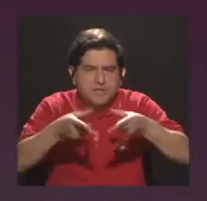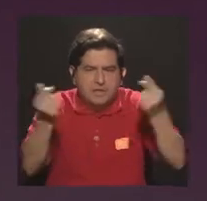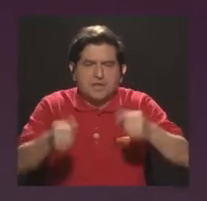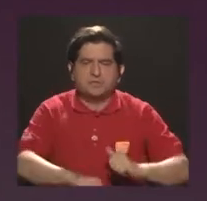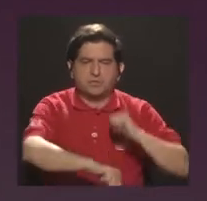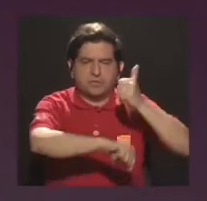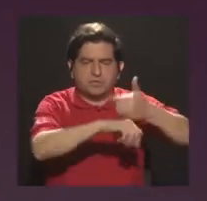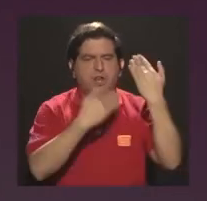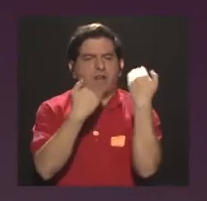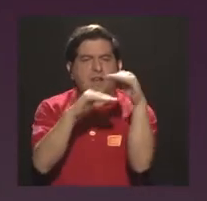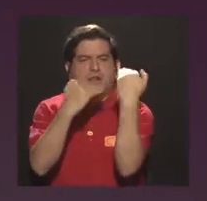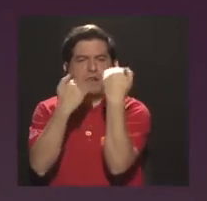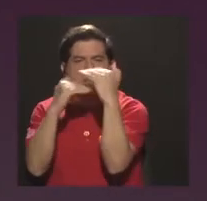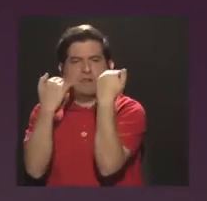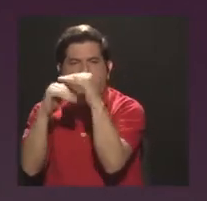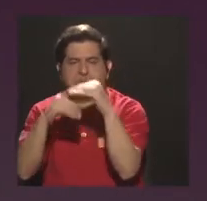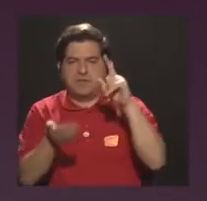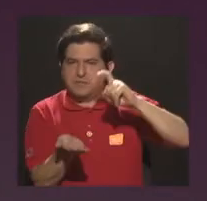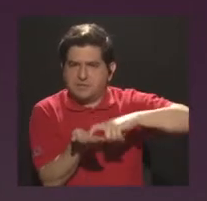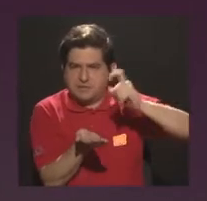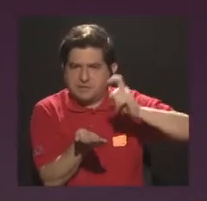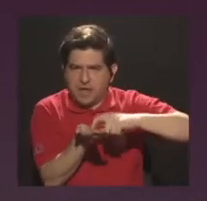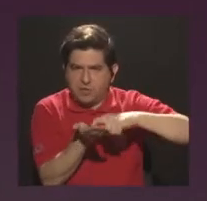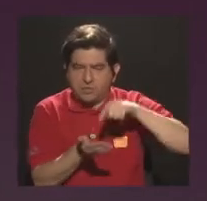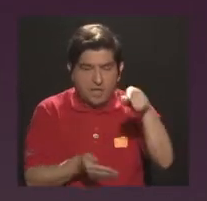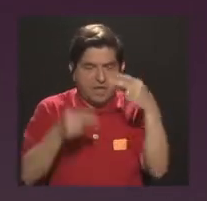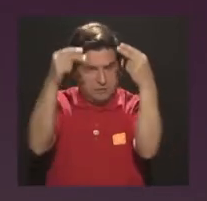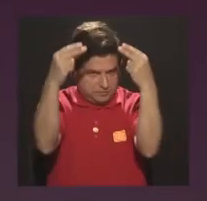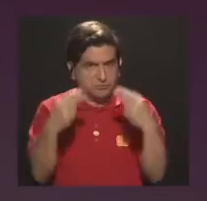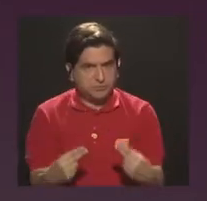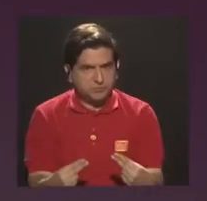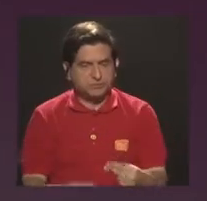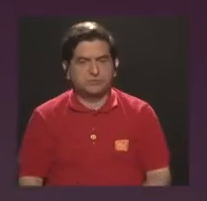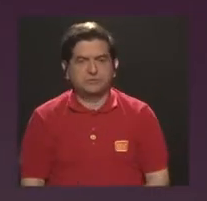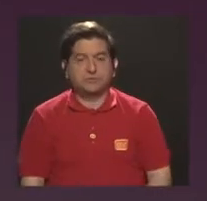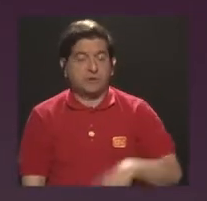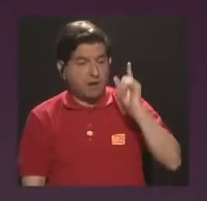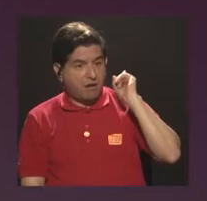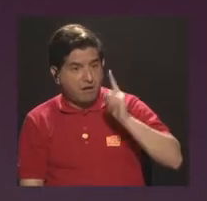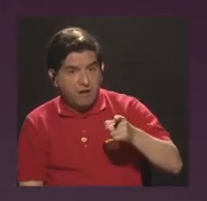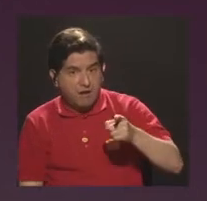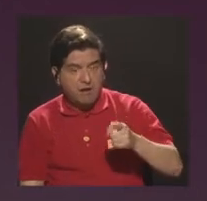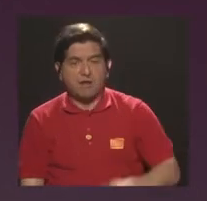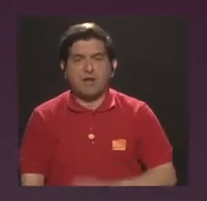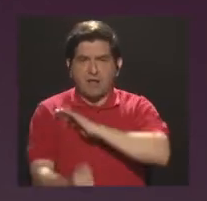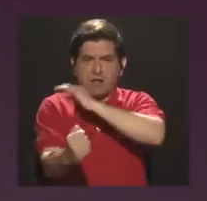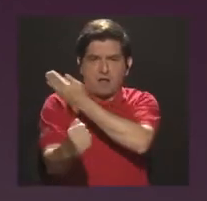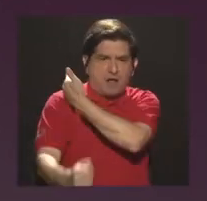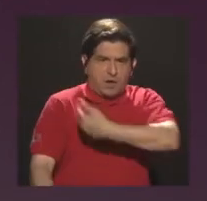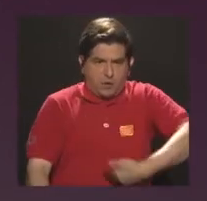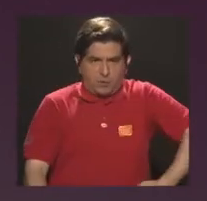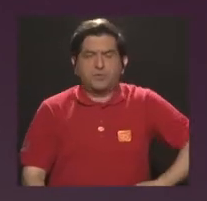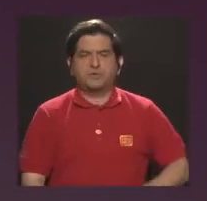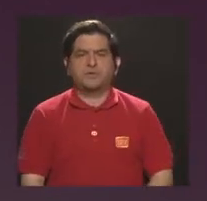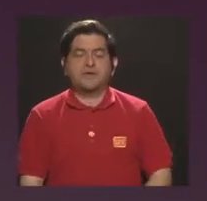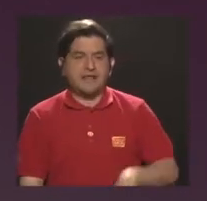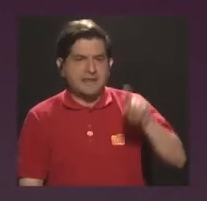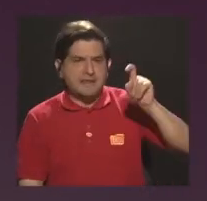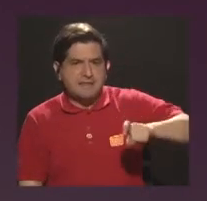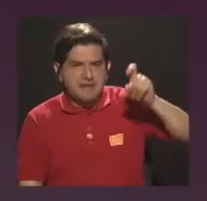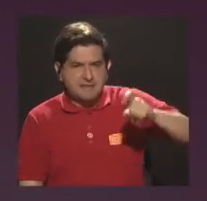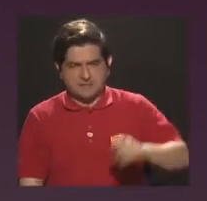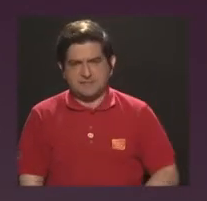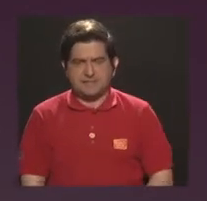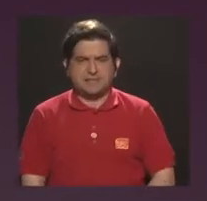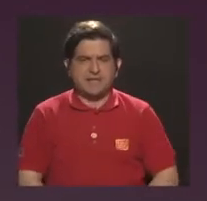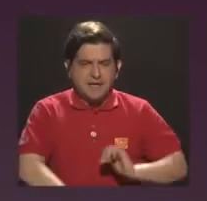establecer límites en el déficit del presupuesto se le da un mandato algo al poder ejecutivo de que debe tener